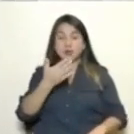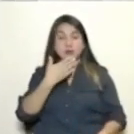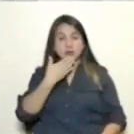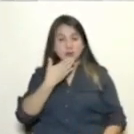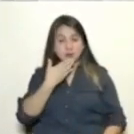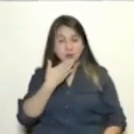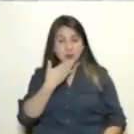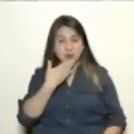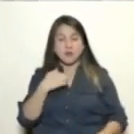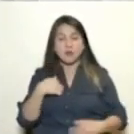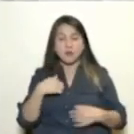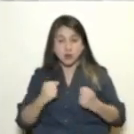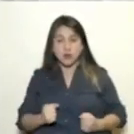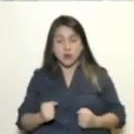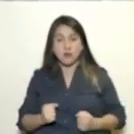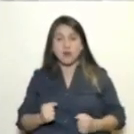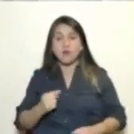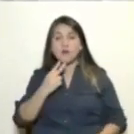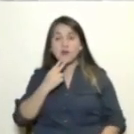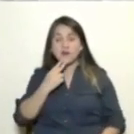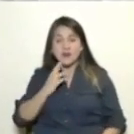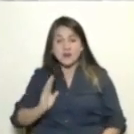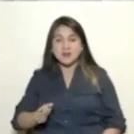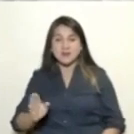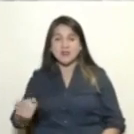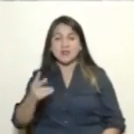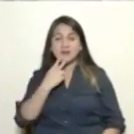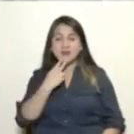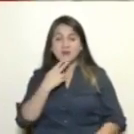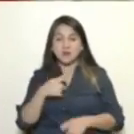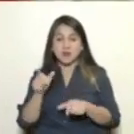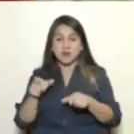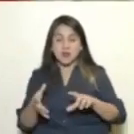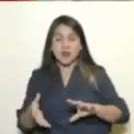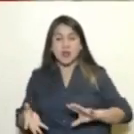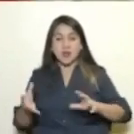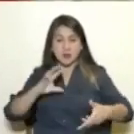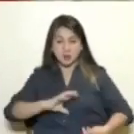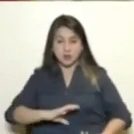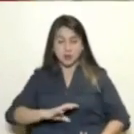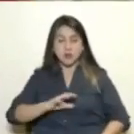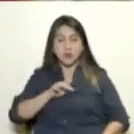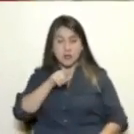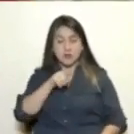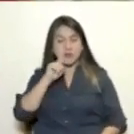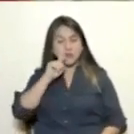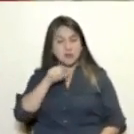existiríamos en el planeta. ¿Me explico lo que estoy diciendo? Sí, te lo entiendo. Eso es.